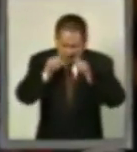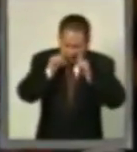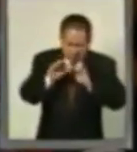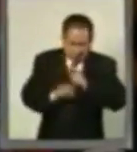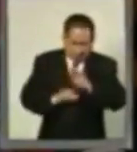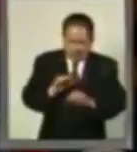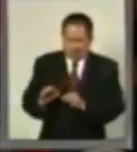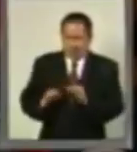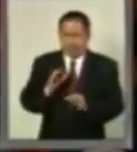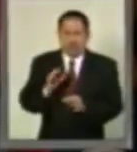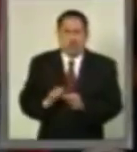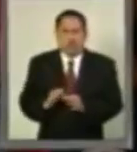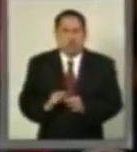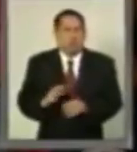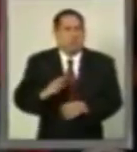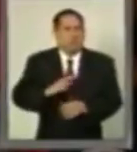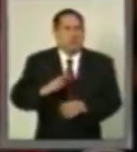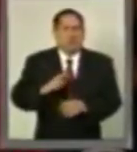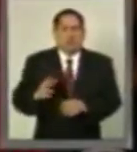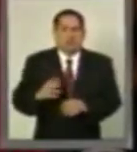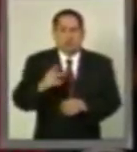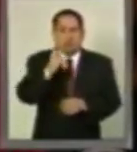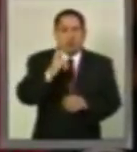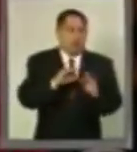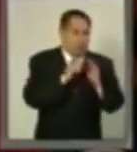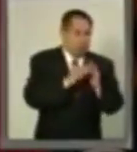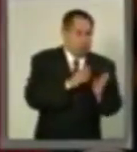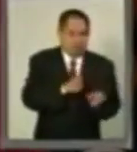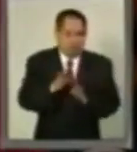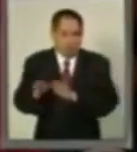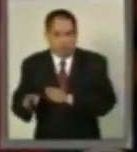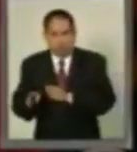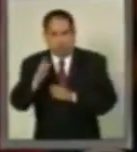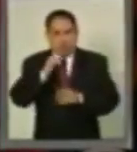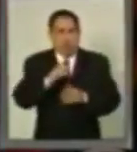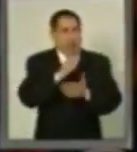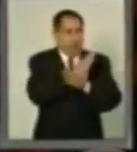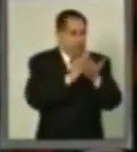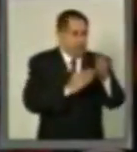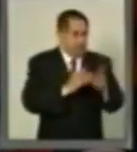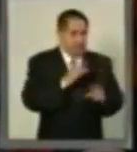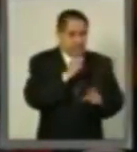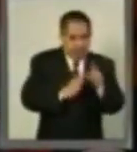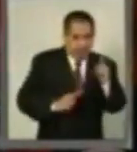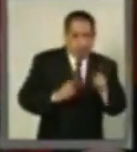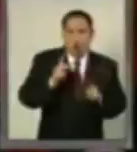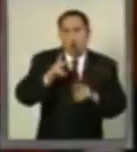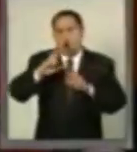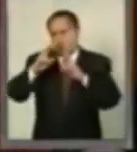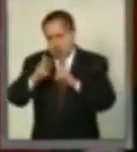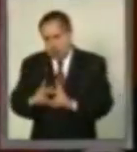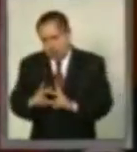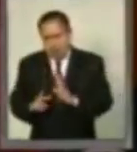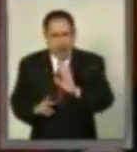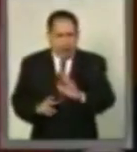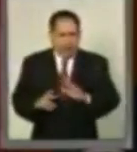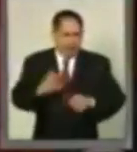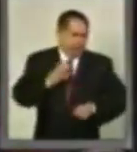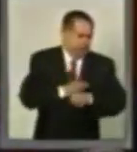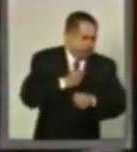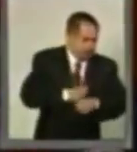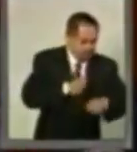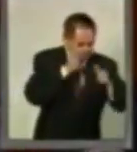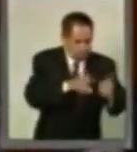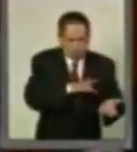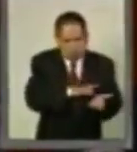atendidas. Hay dos modalidades, para daño parcial, para daño total, pero a unas y otras darles todo el